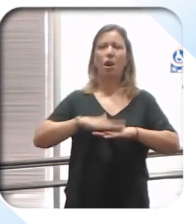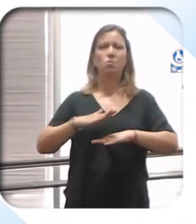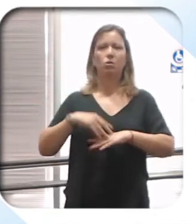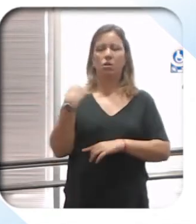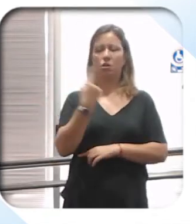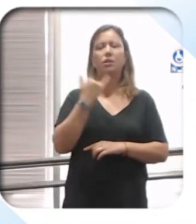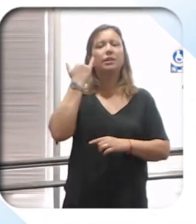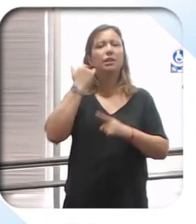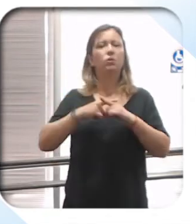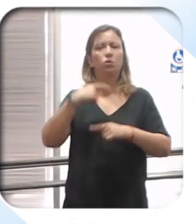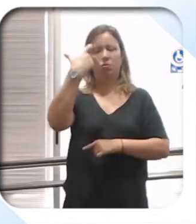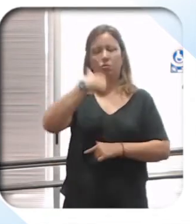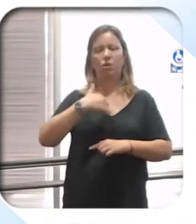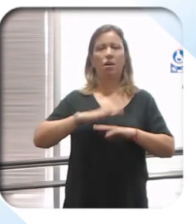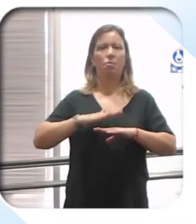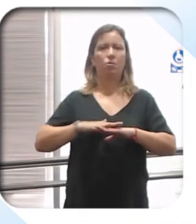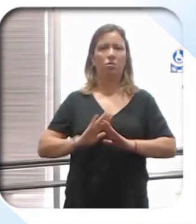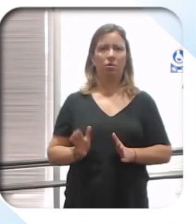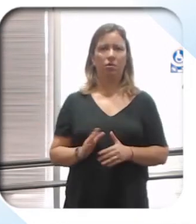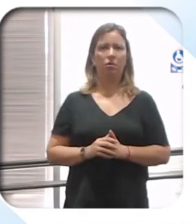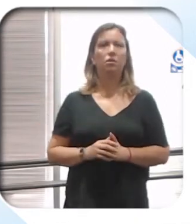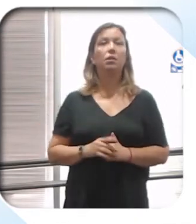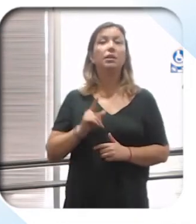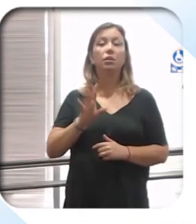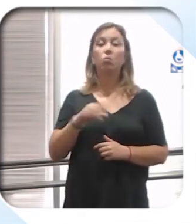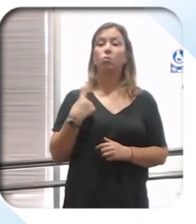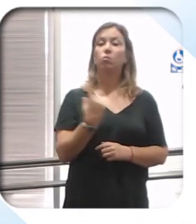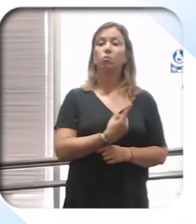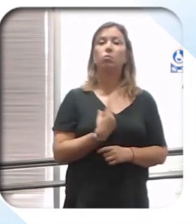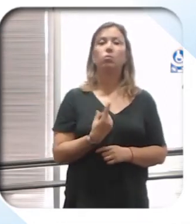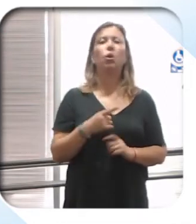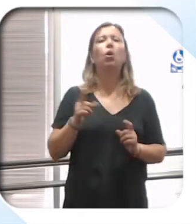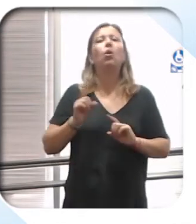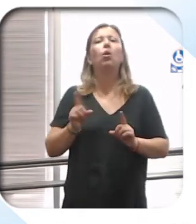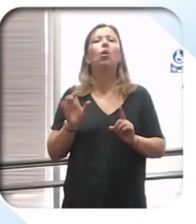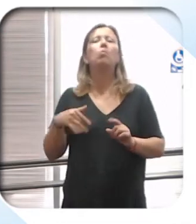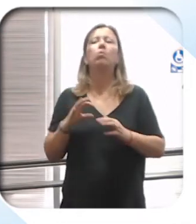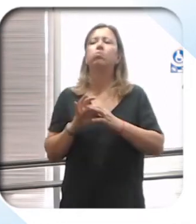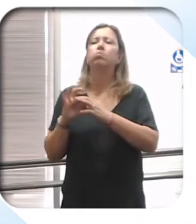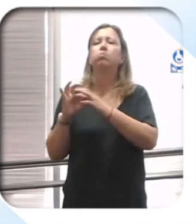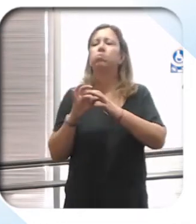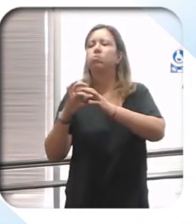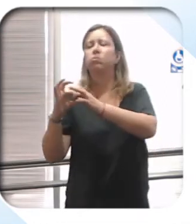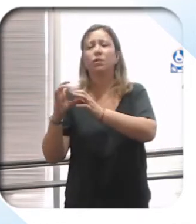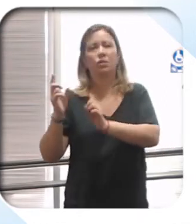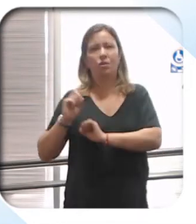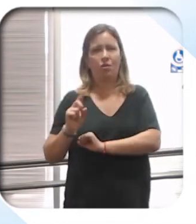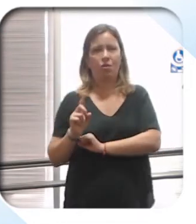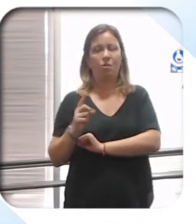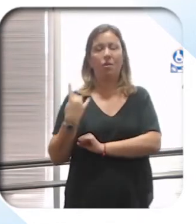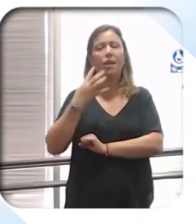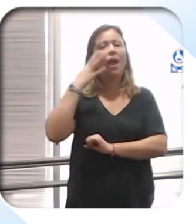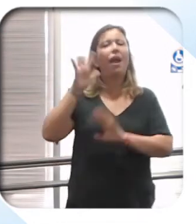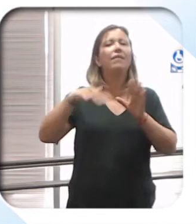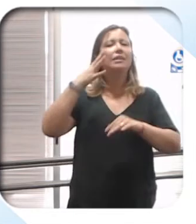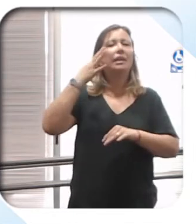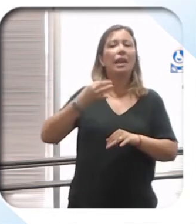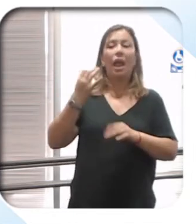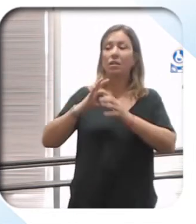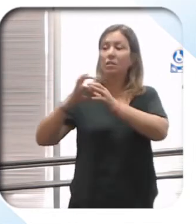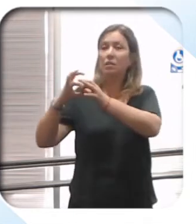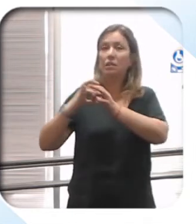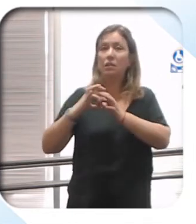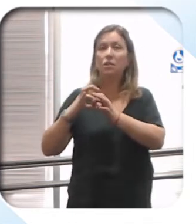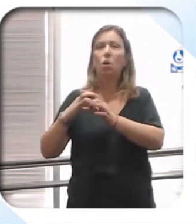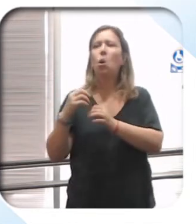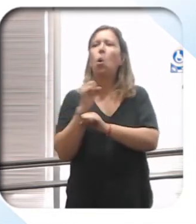sexualidad, y que esta autonomía no va de la mano de la dependencia, porque a veces creemos que una persona por tener una dependencia